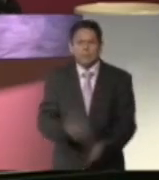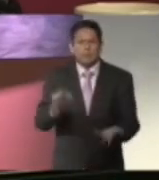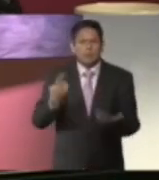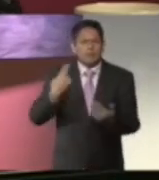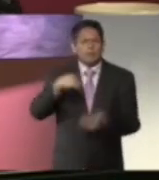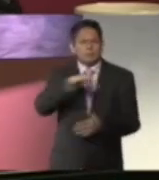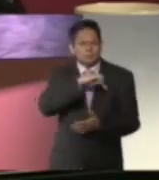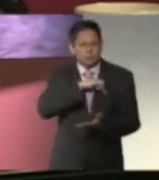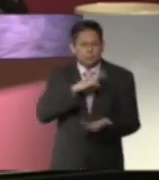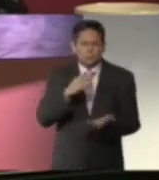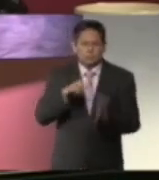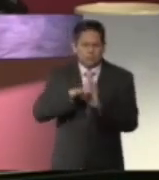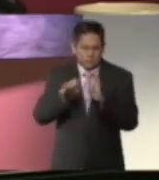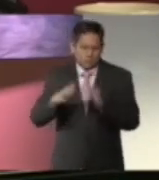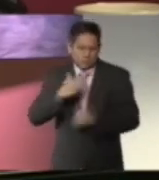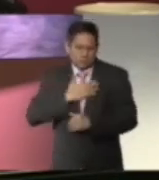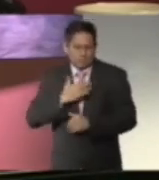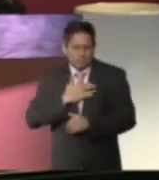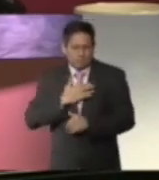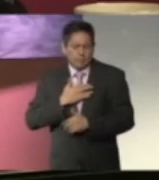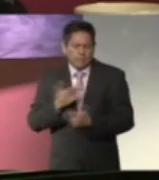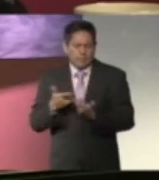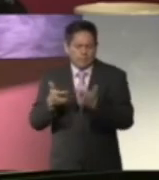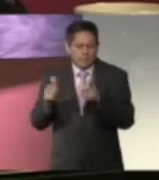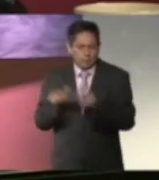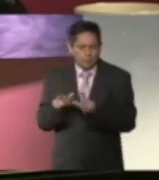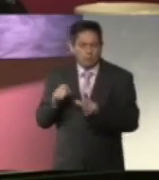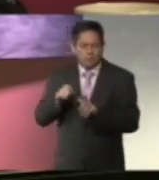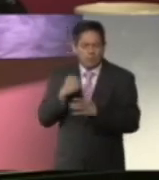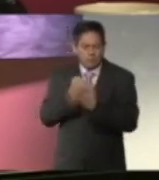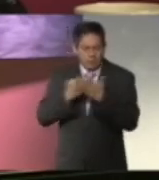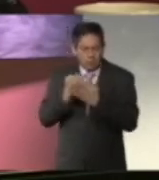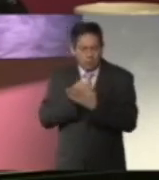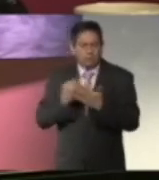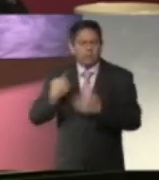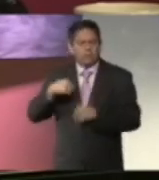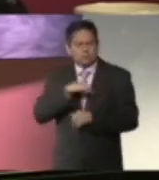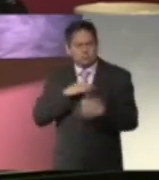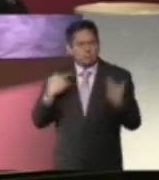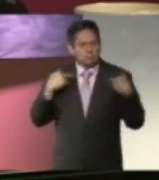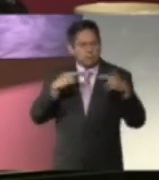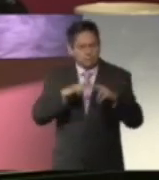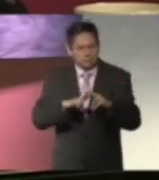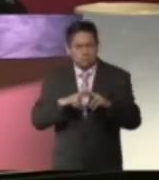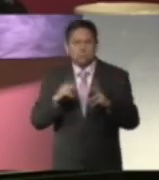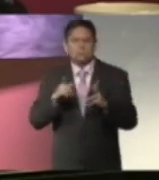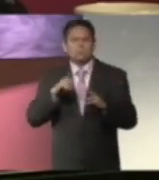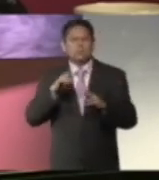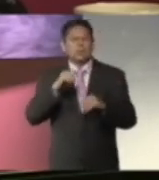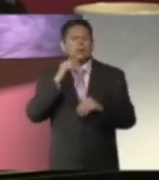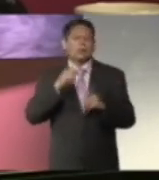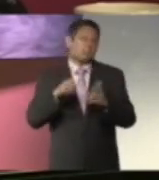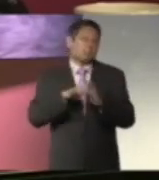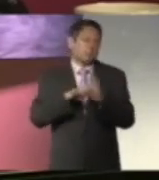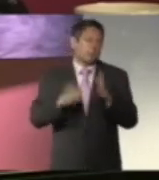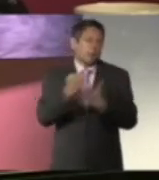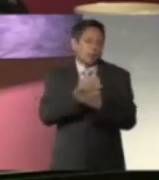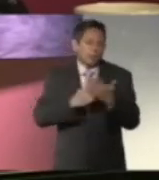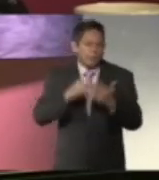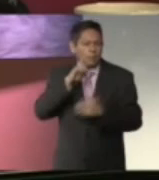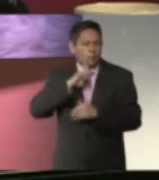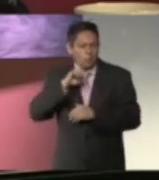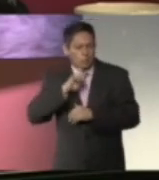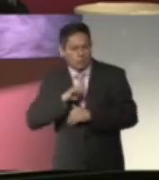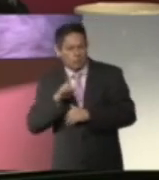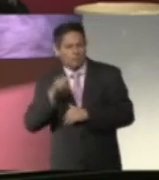hacer, nosotros me refiero al personal docente de la especialidad del género en la economía, que tratamos desde la economía feminista